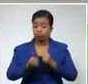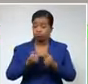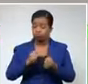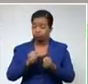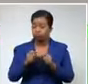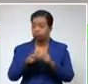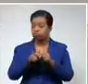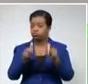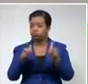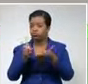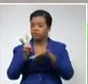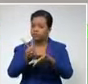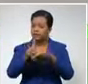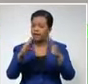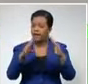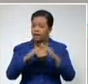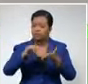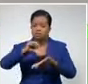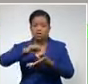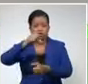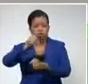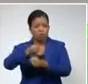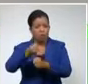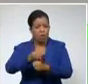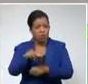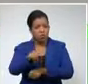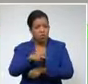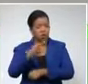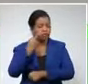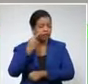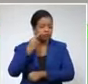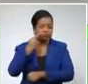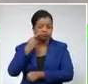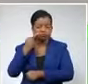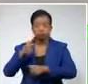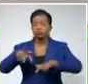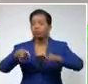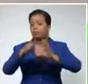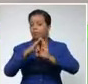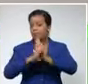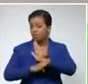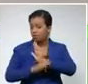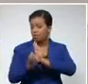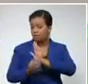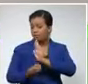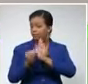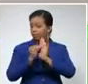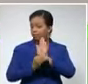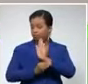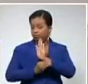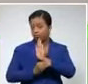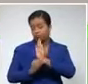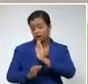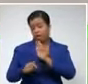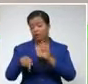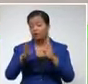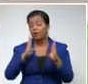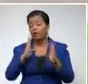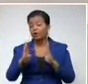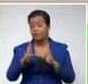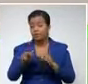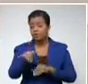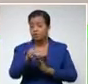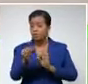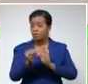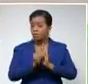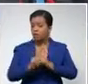a centros laborales, donde constatan el cumplimiento de las medidas establecidas para la presente etapa y se aplican decretos